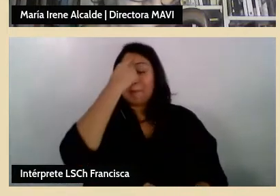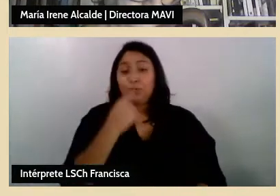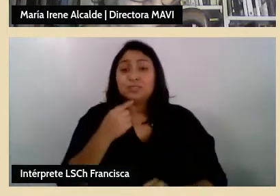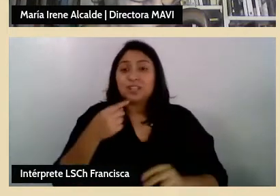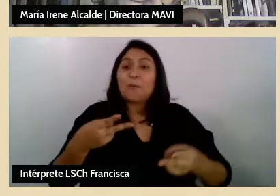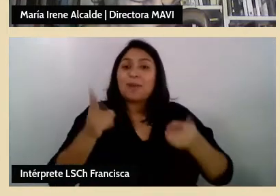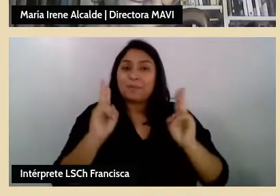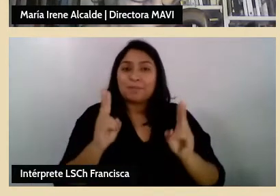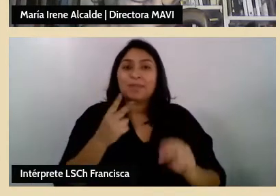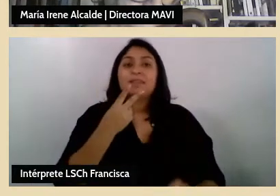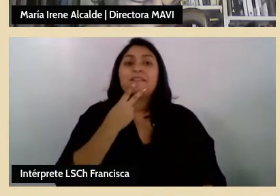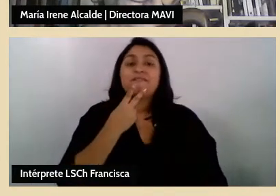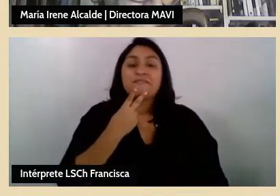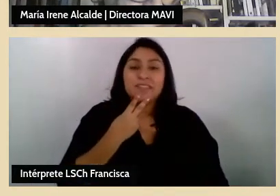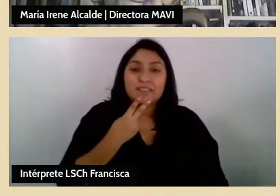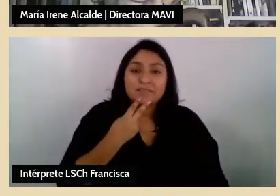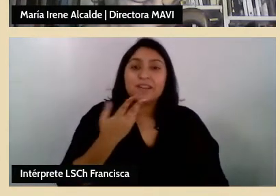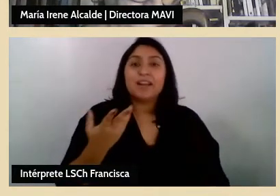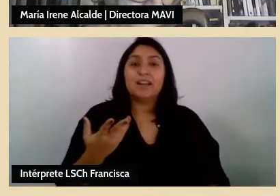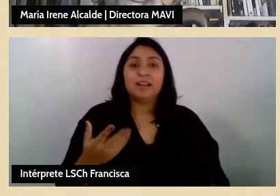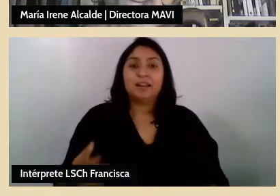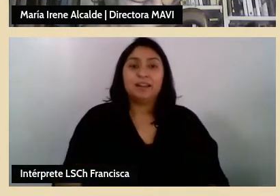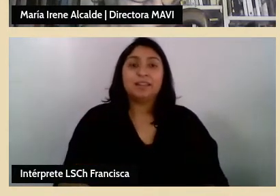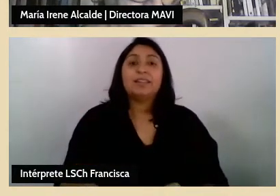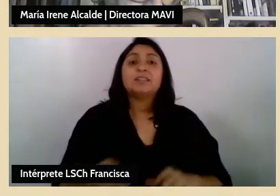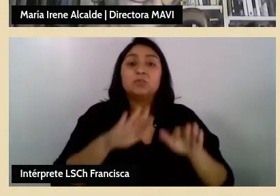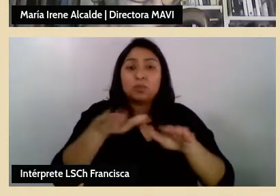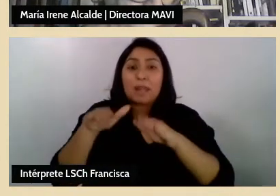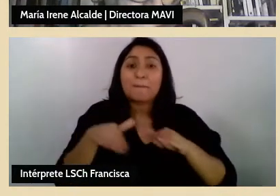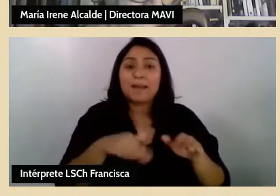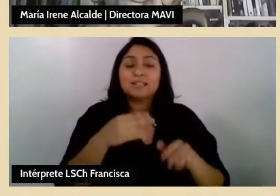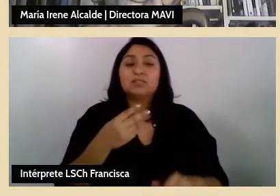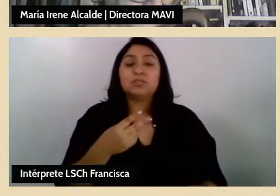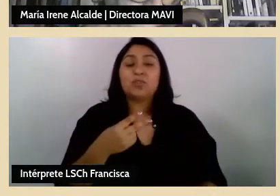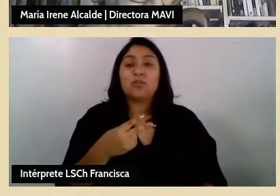viva, sea un espacio vivo, exacto, eso.